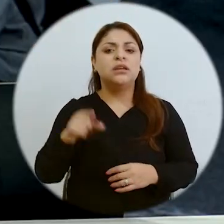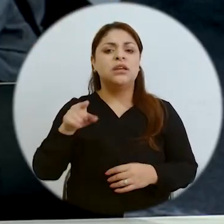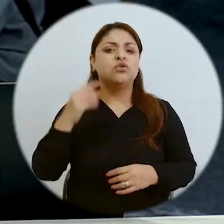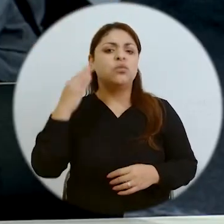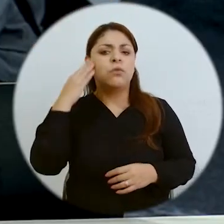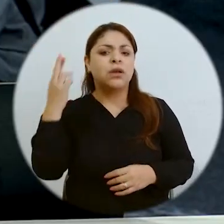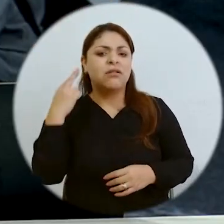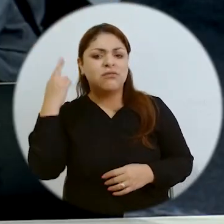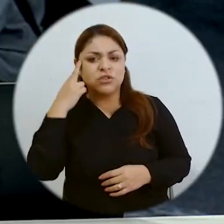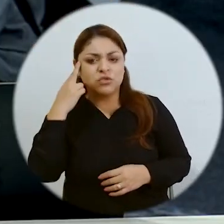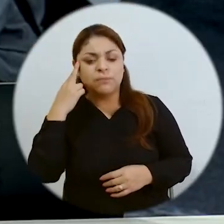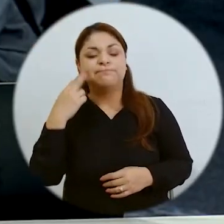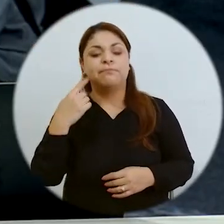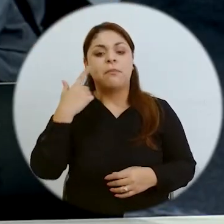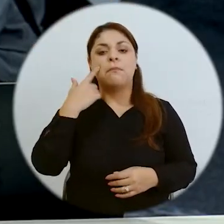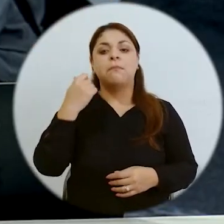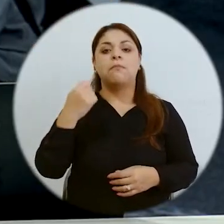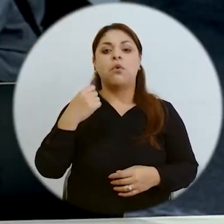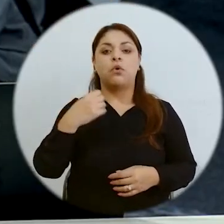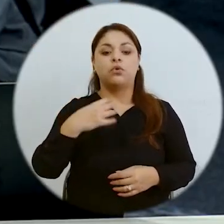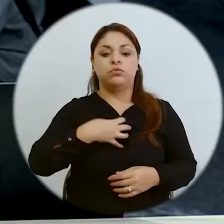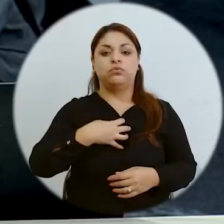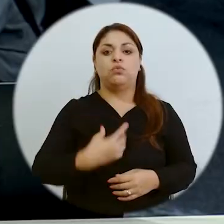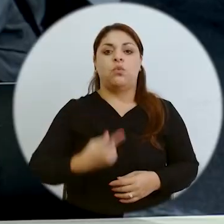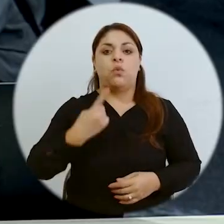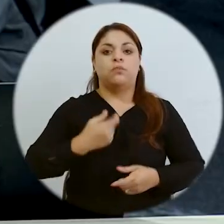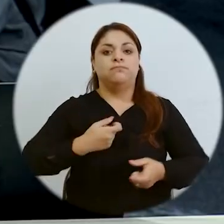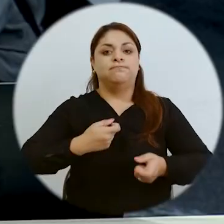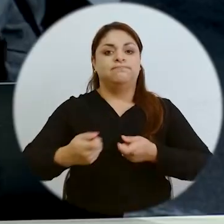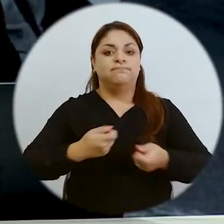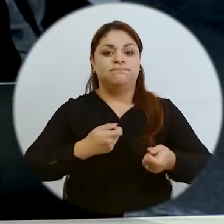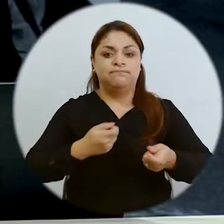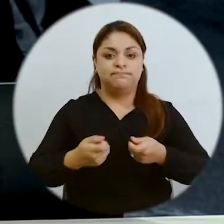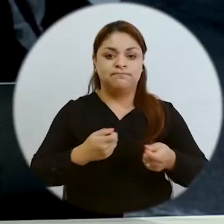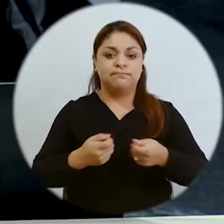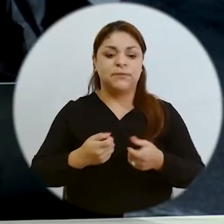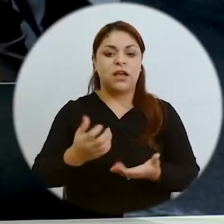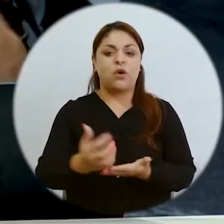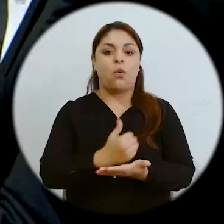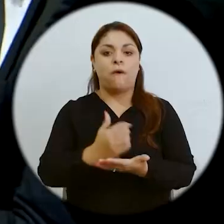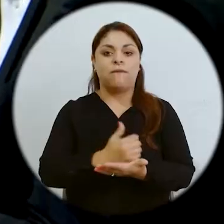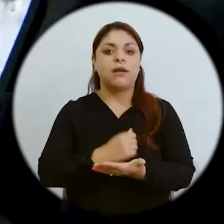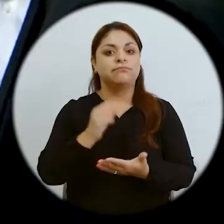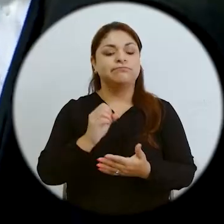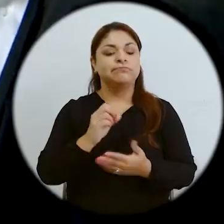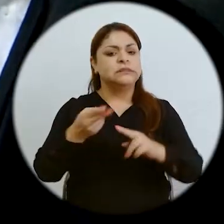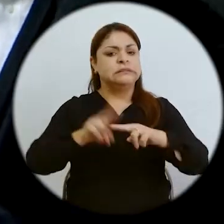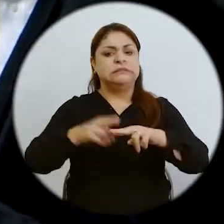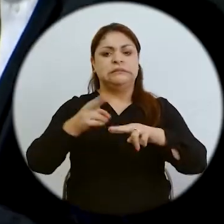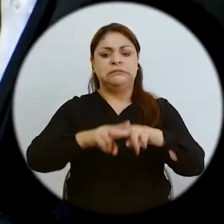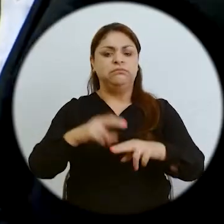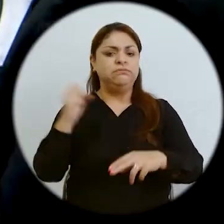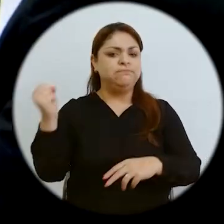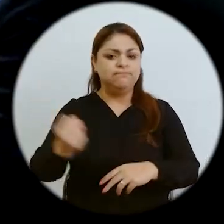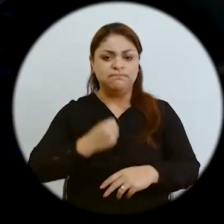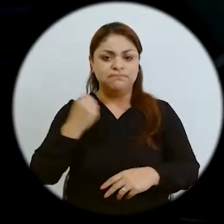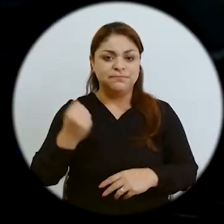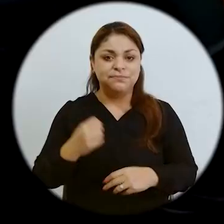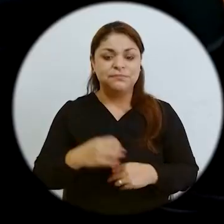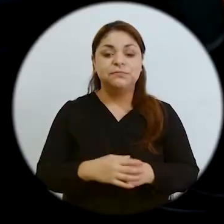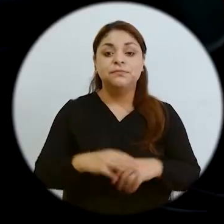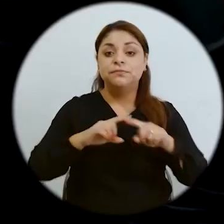necesitamos plata, hay que irla a conseguir al 38 o al 54. Esto es un abuso total,